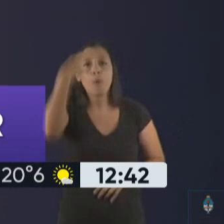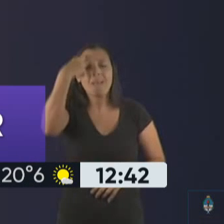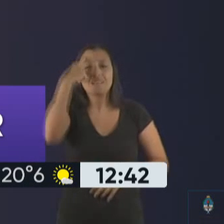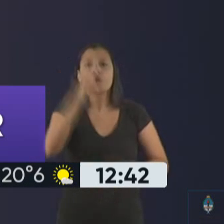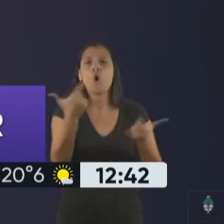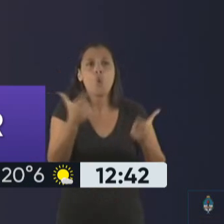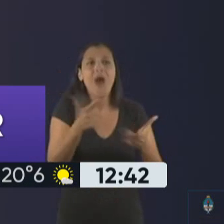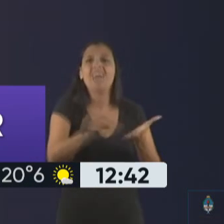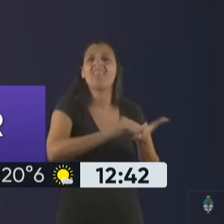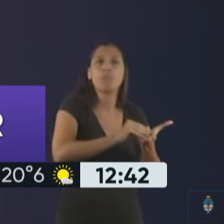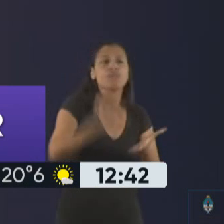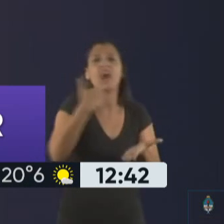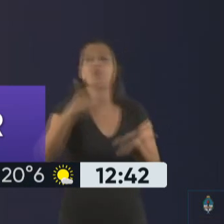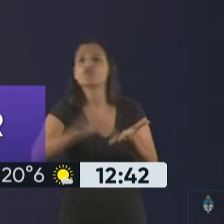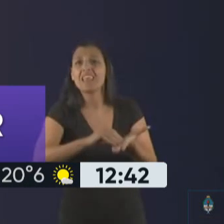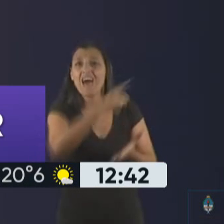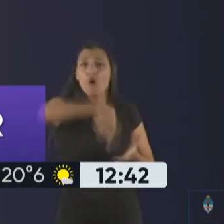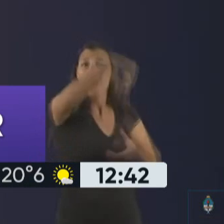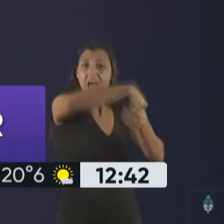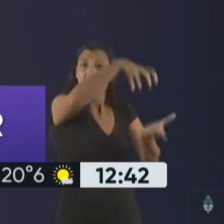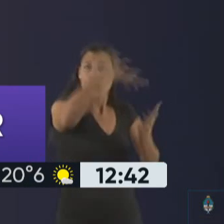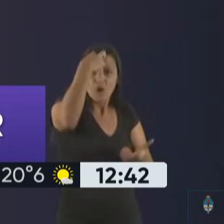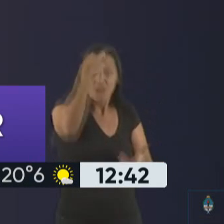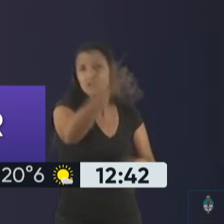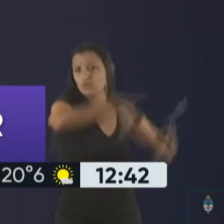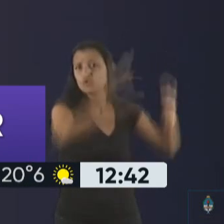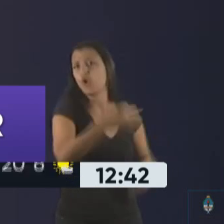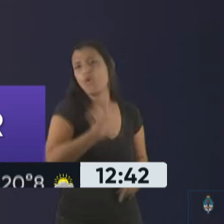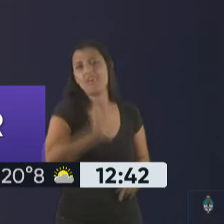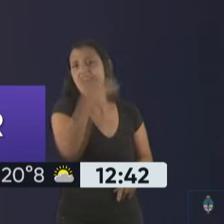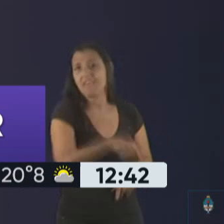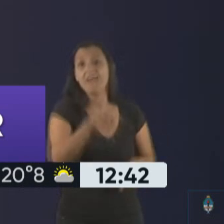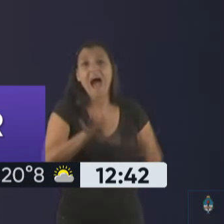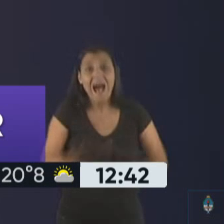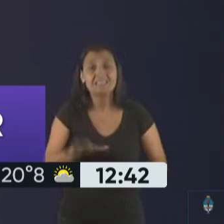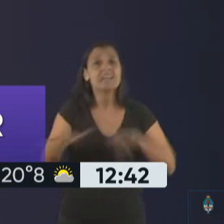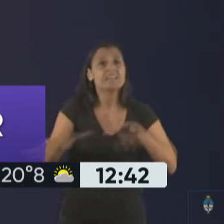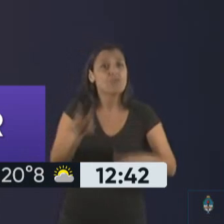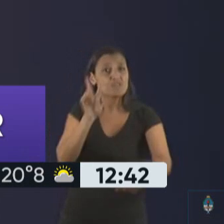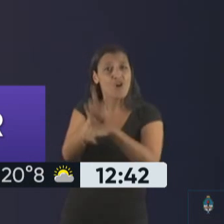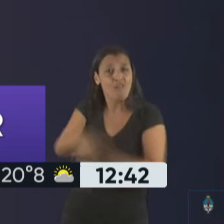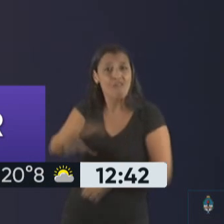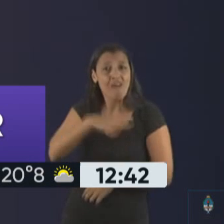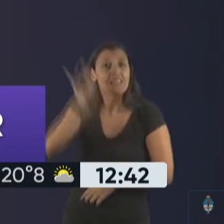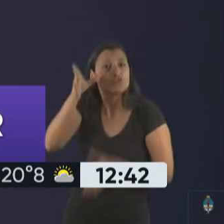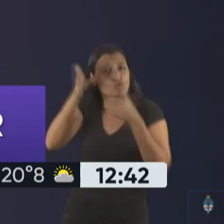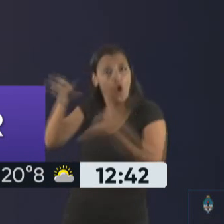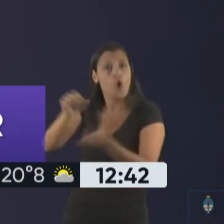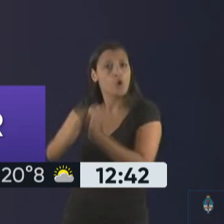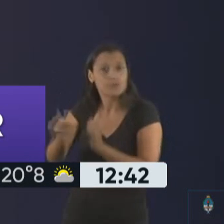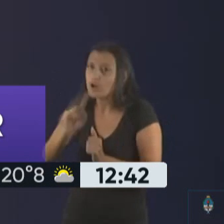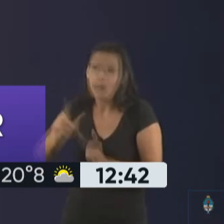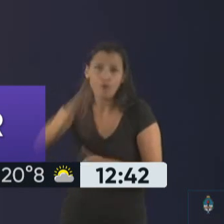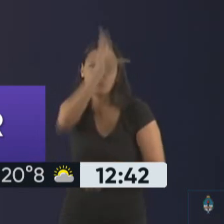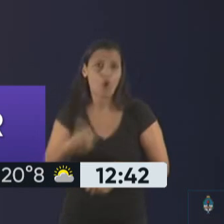senador de la Nación que no entienda que esta situación de inseguridad que viven no solo los rosarinos, sino todos los